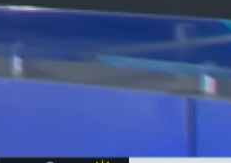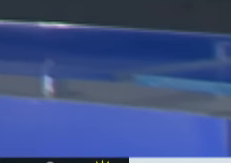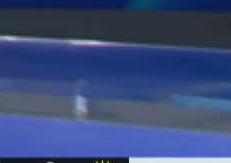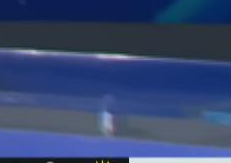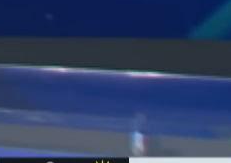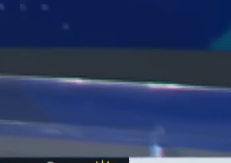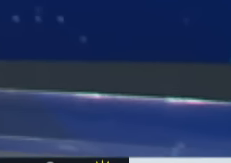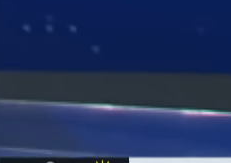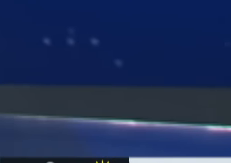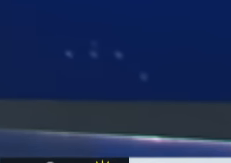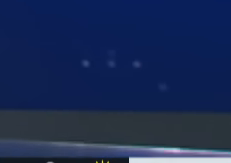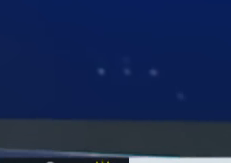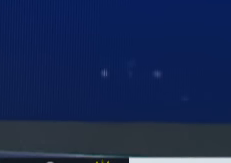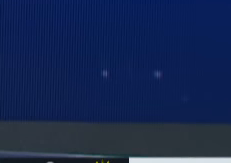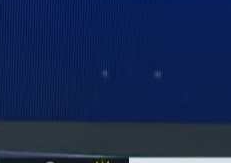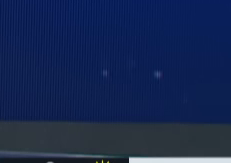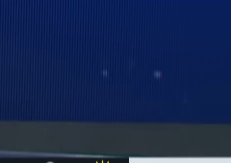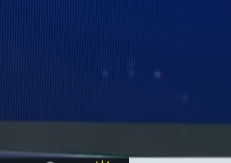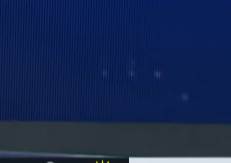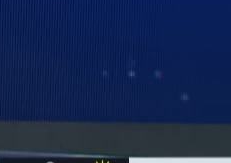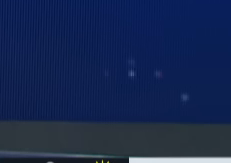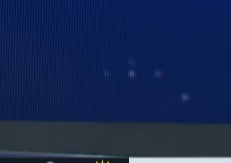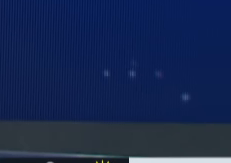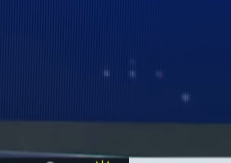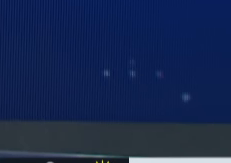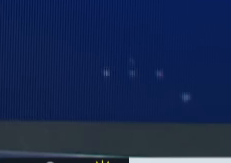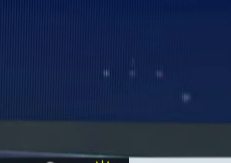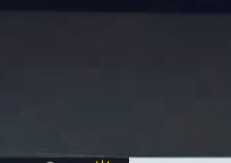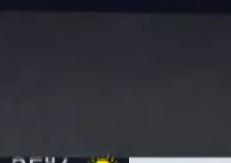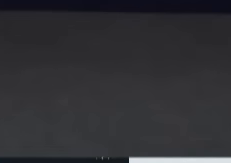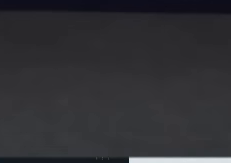Bienvenidos, compartimos la conferencia de prensa del jefe de gabinete Manuel Adorni.